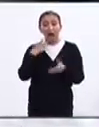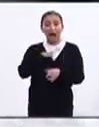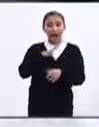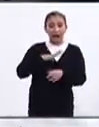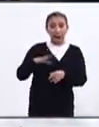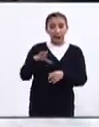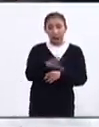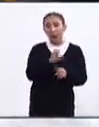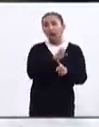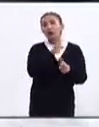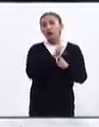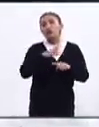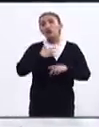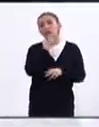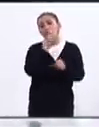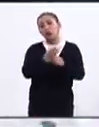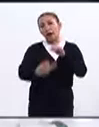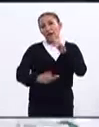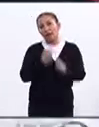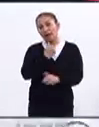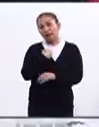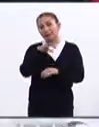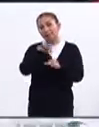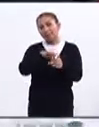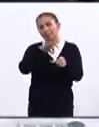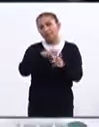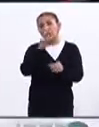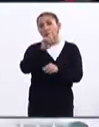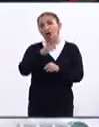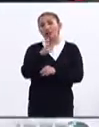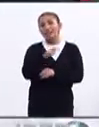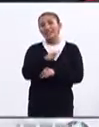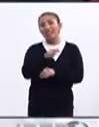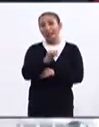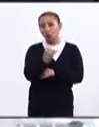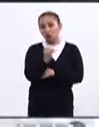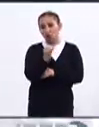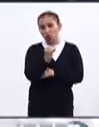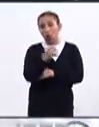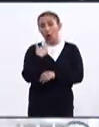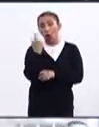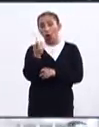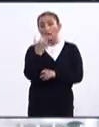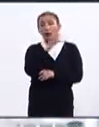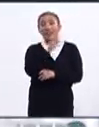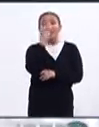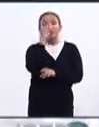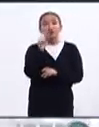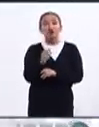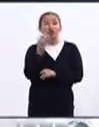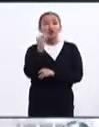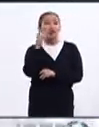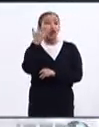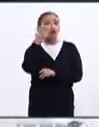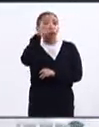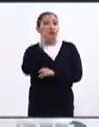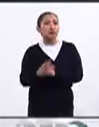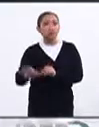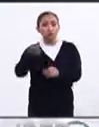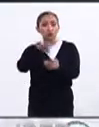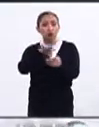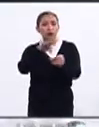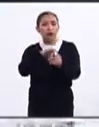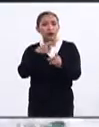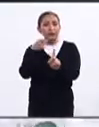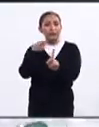emitidos. Entonces se realizó una segunda ronda electoral el domingo 17 de junio. Con un 53.98% de los